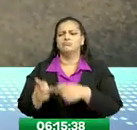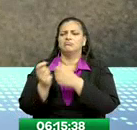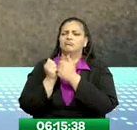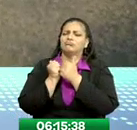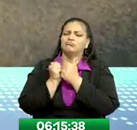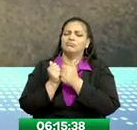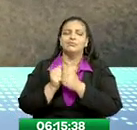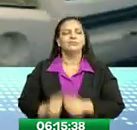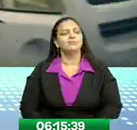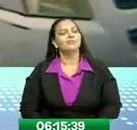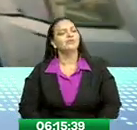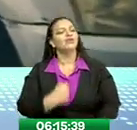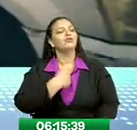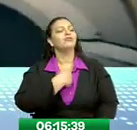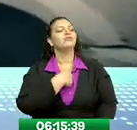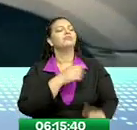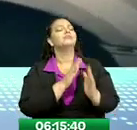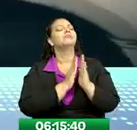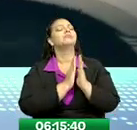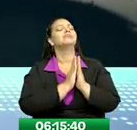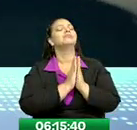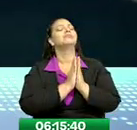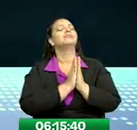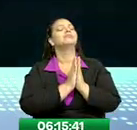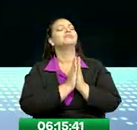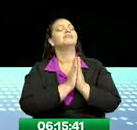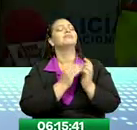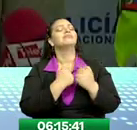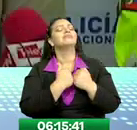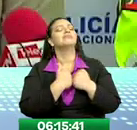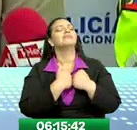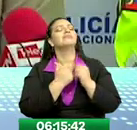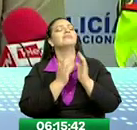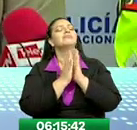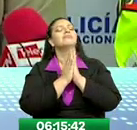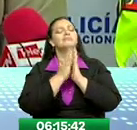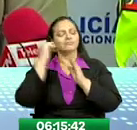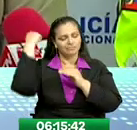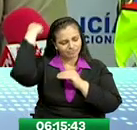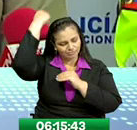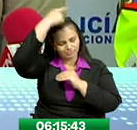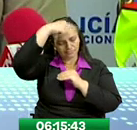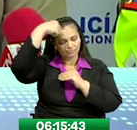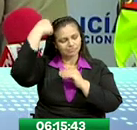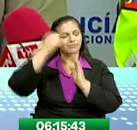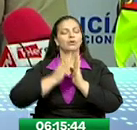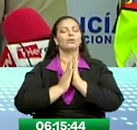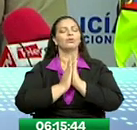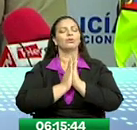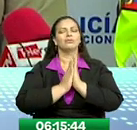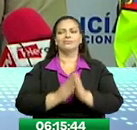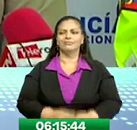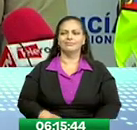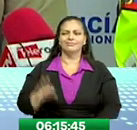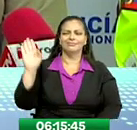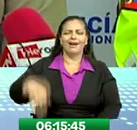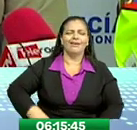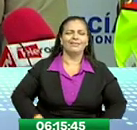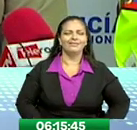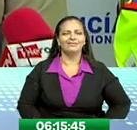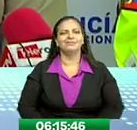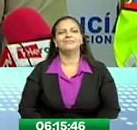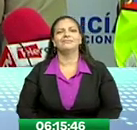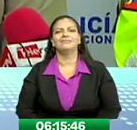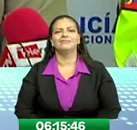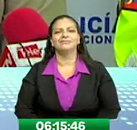Dios. Eres una palanqueta desde el día de ayer. Exacto. Así es. De esa para hacer torreja. ¿Cuál es torreja? Esa que son de un meja. Ya, lo último pasa